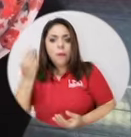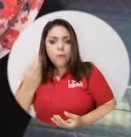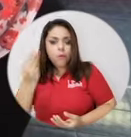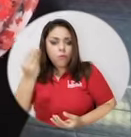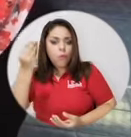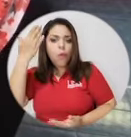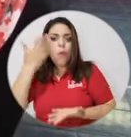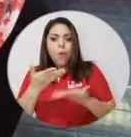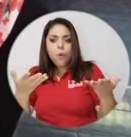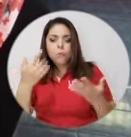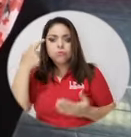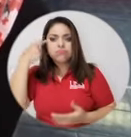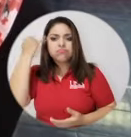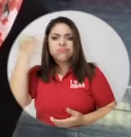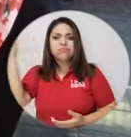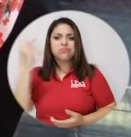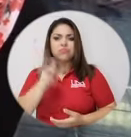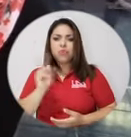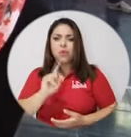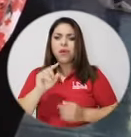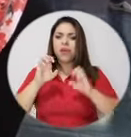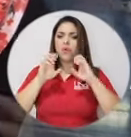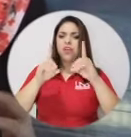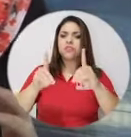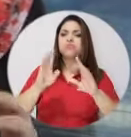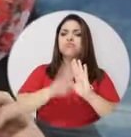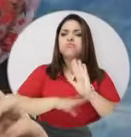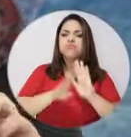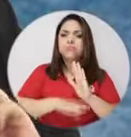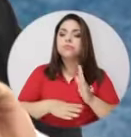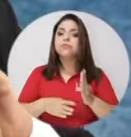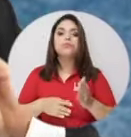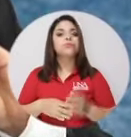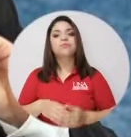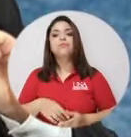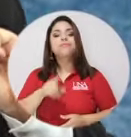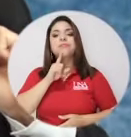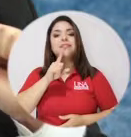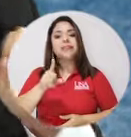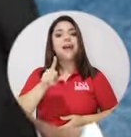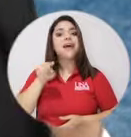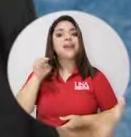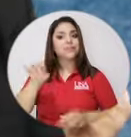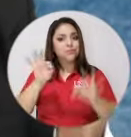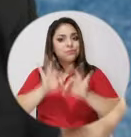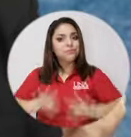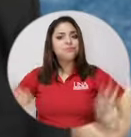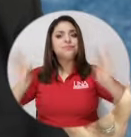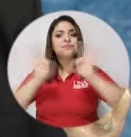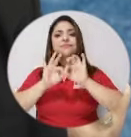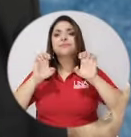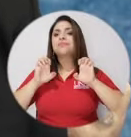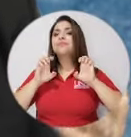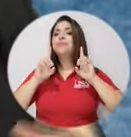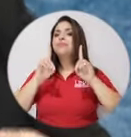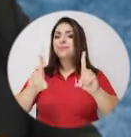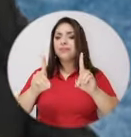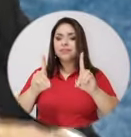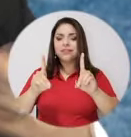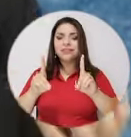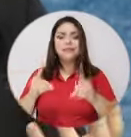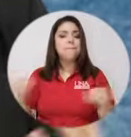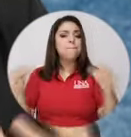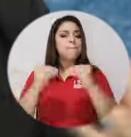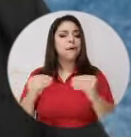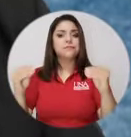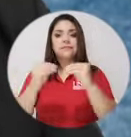vos? Jamás la educación. Entonces es como un doble discurso. Públicamente reconocemos que la educación es algo importantísimo, ¿verdad? Y cada vez